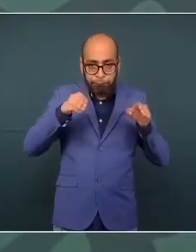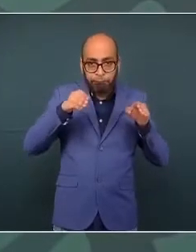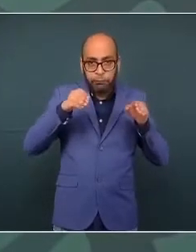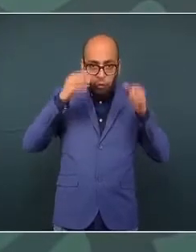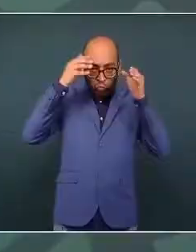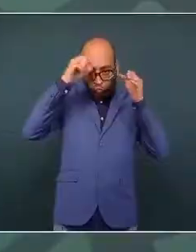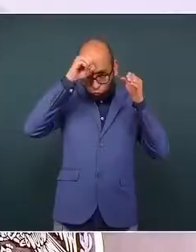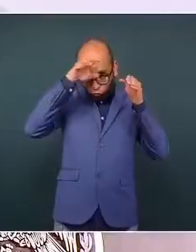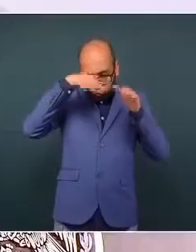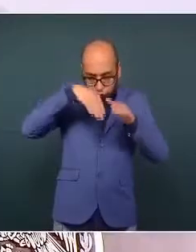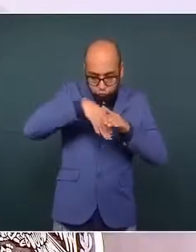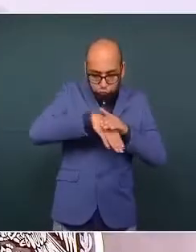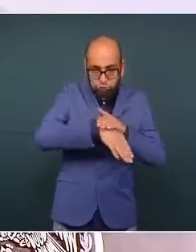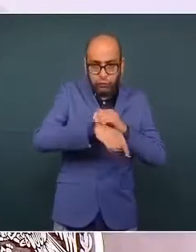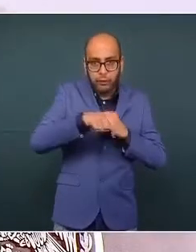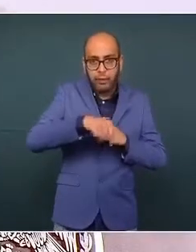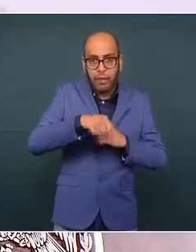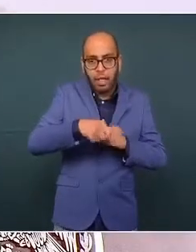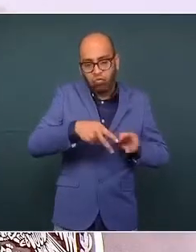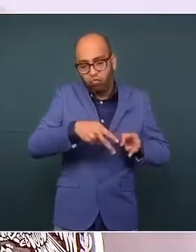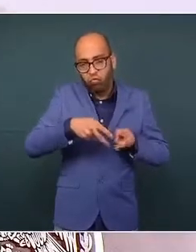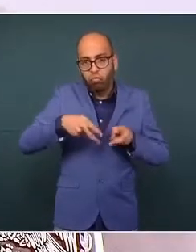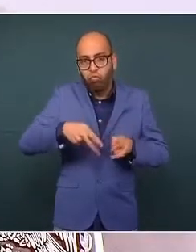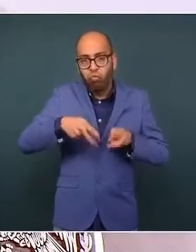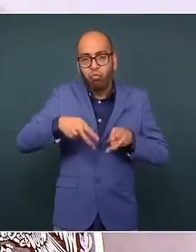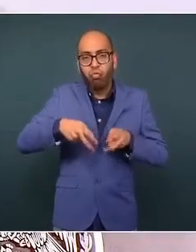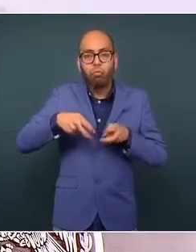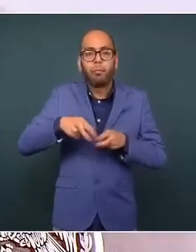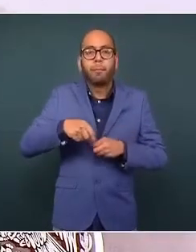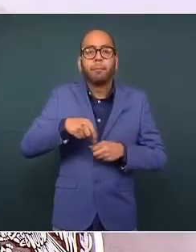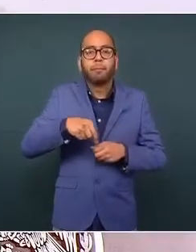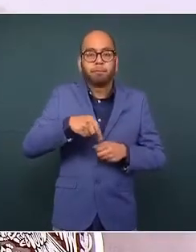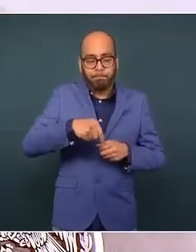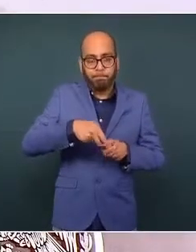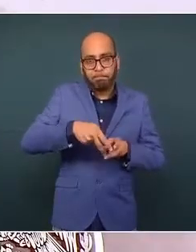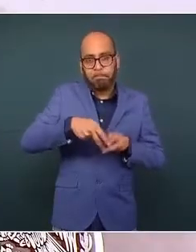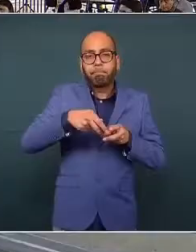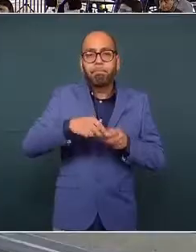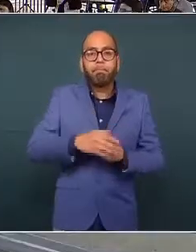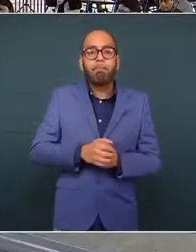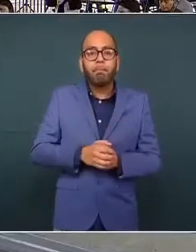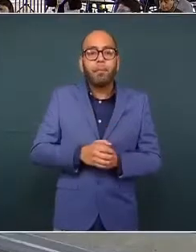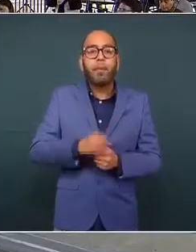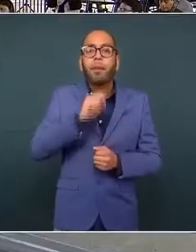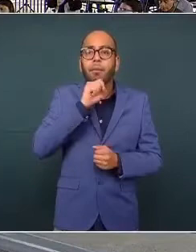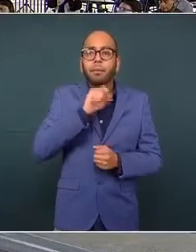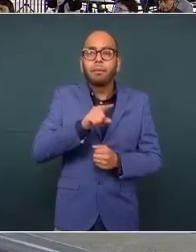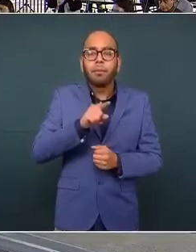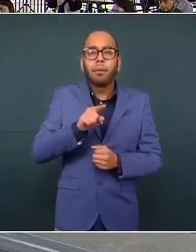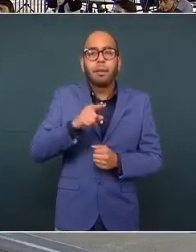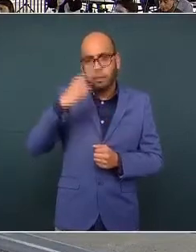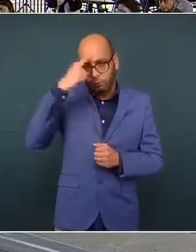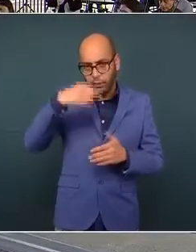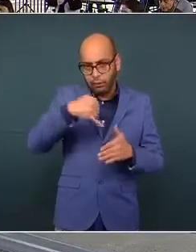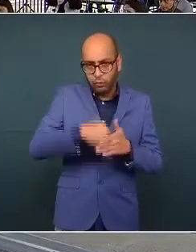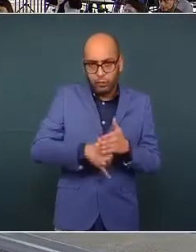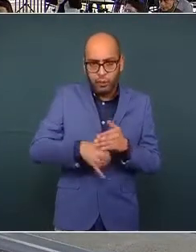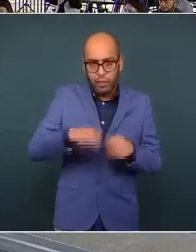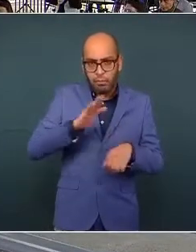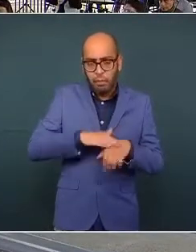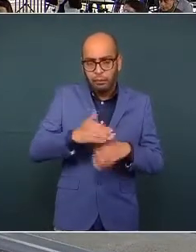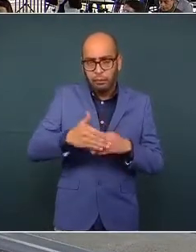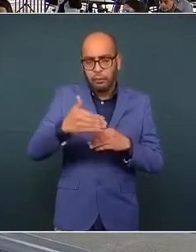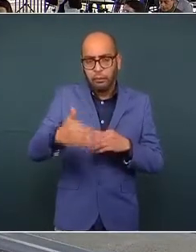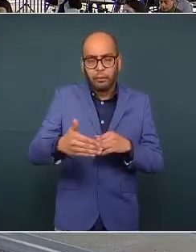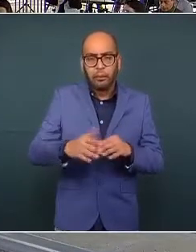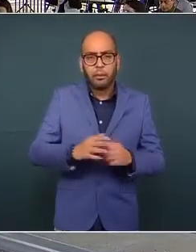y también a Víctor Manuel Toledo de Medio Ambiente. Más información al respecto para profundizar. Más adelante. Gracias. Acerca